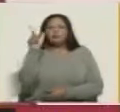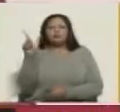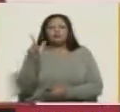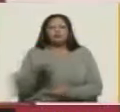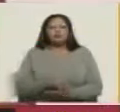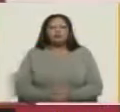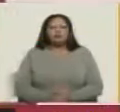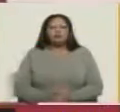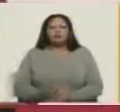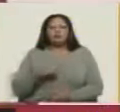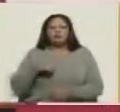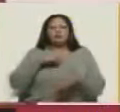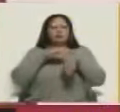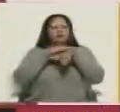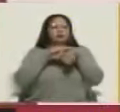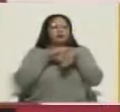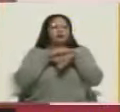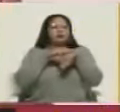los ministros,